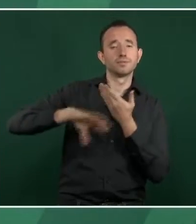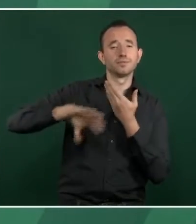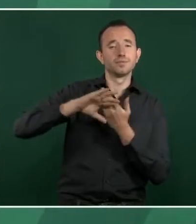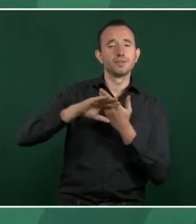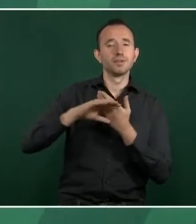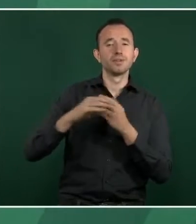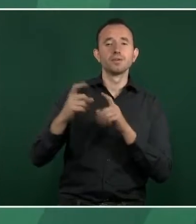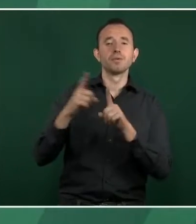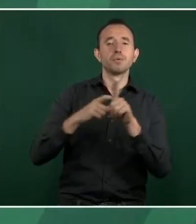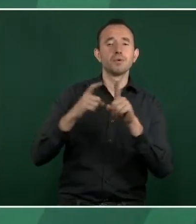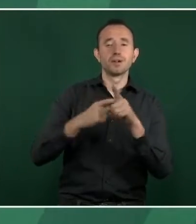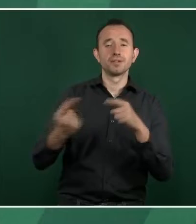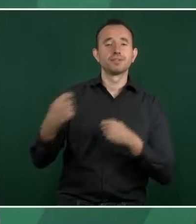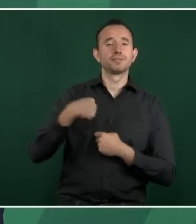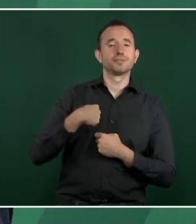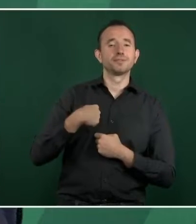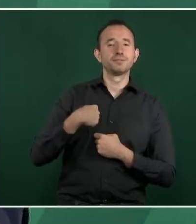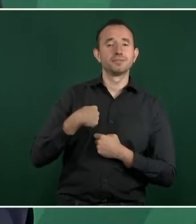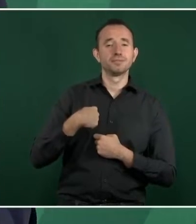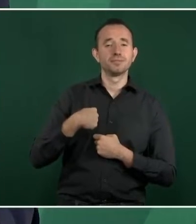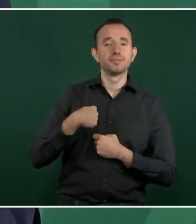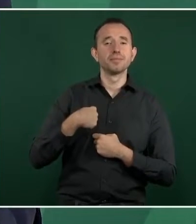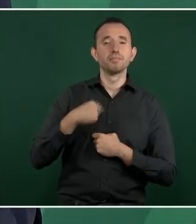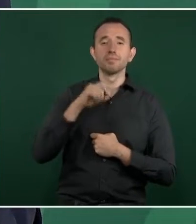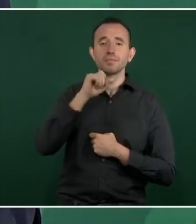hasta el gobernador de Texas.